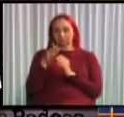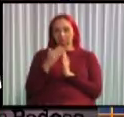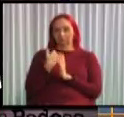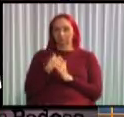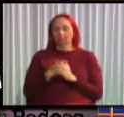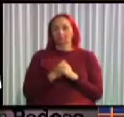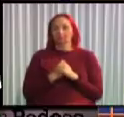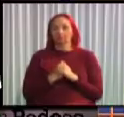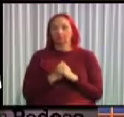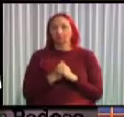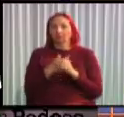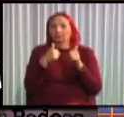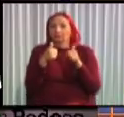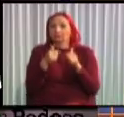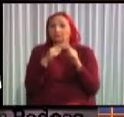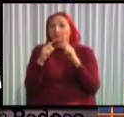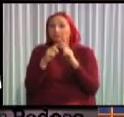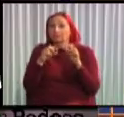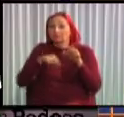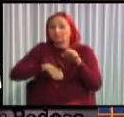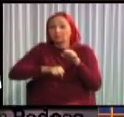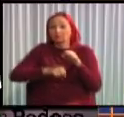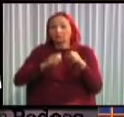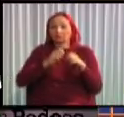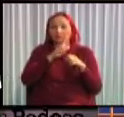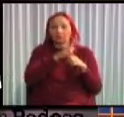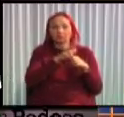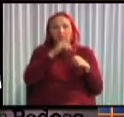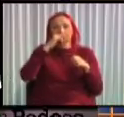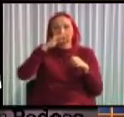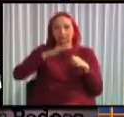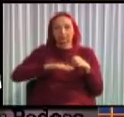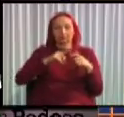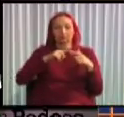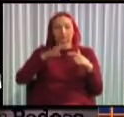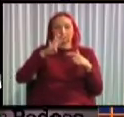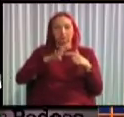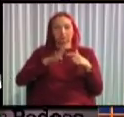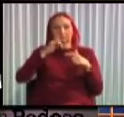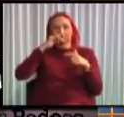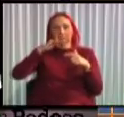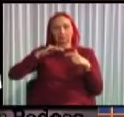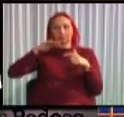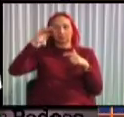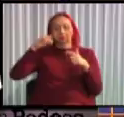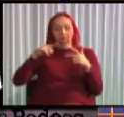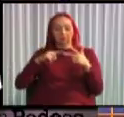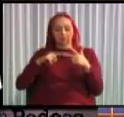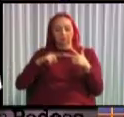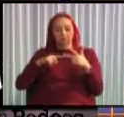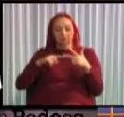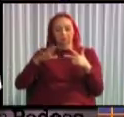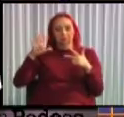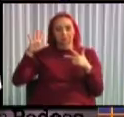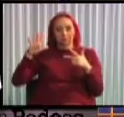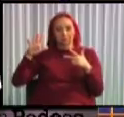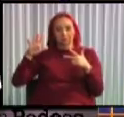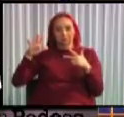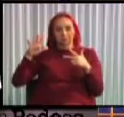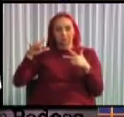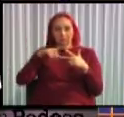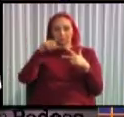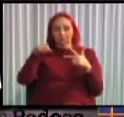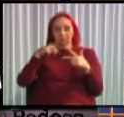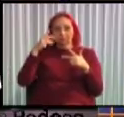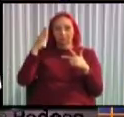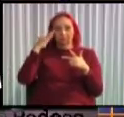hijos. Hay varios balones, hay número 3 para niños más pequeños, hay número 4 para niños un poquito más grandes y balones número 5. Ustedes